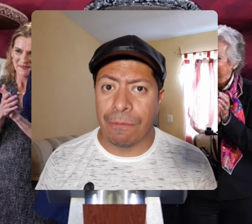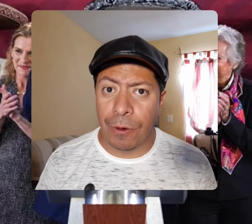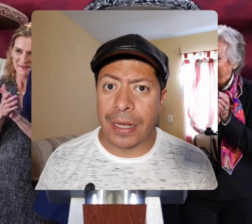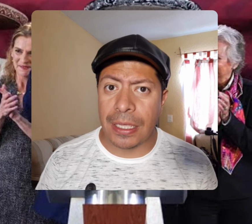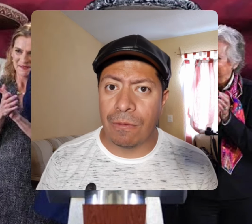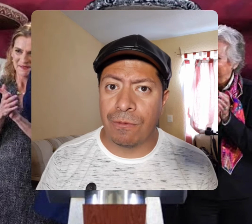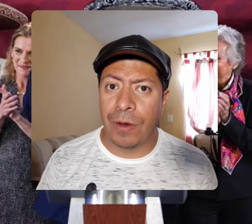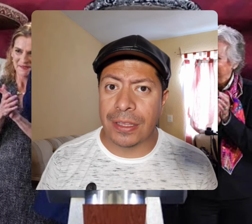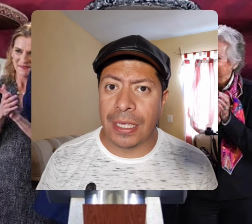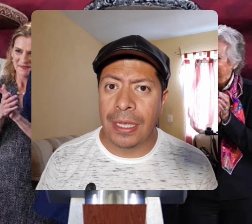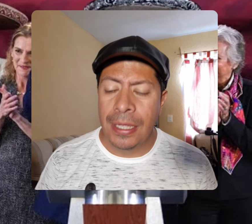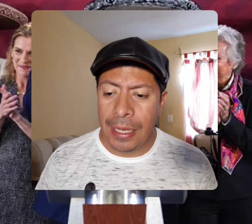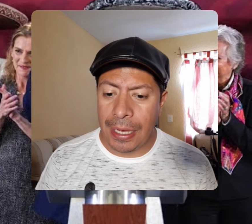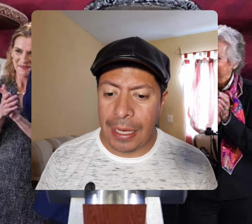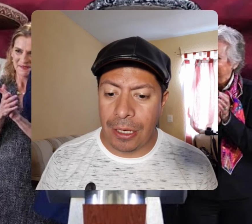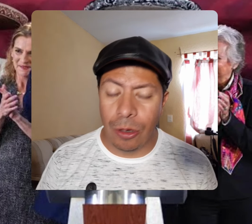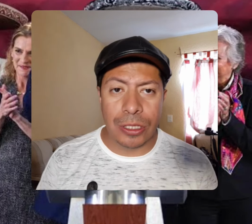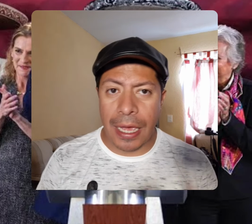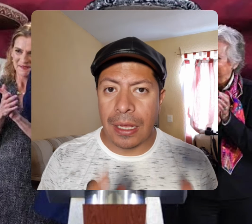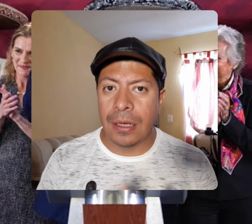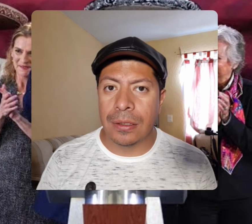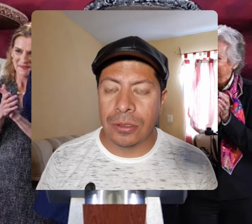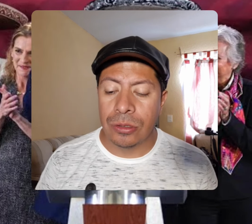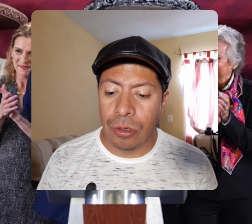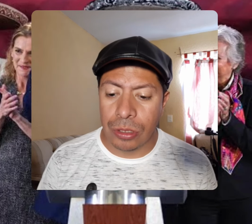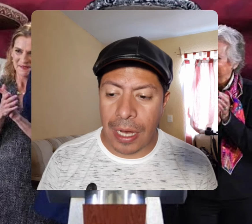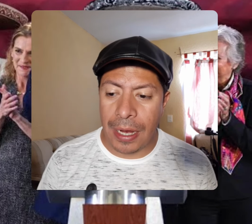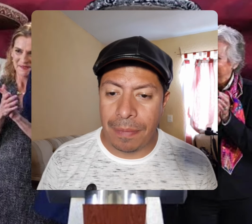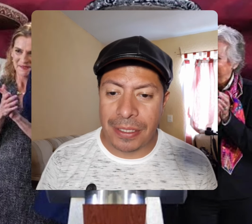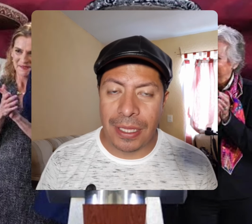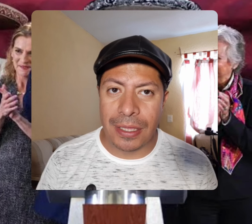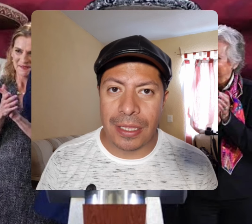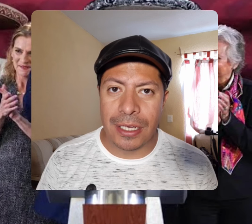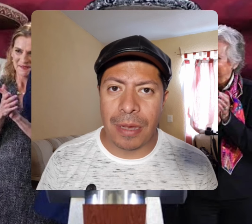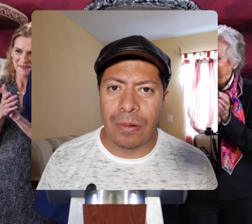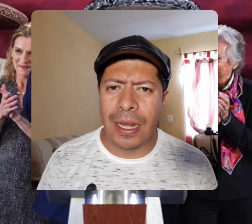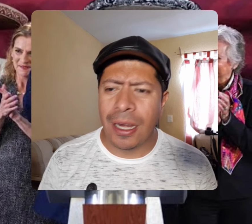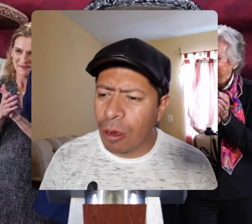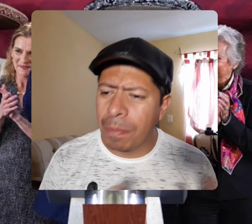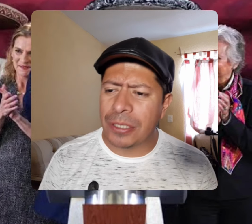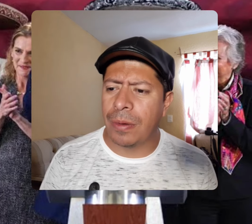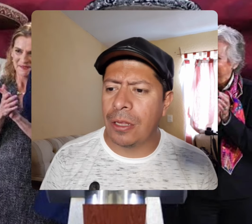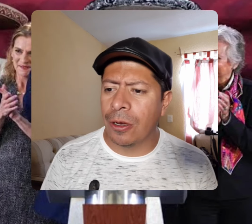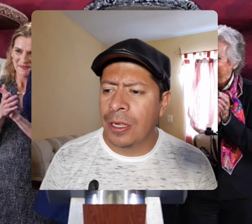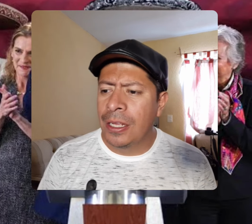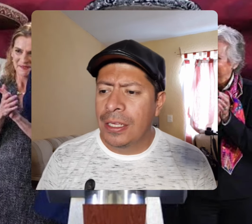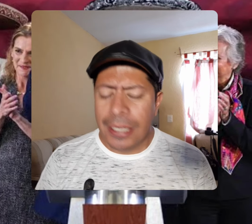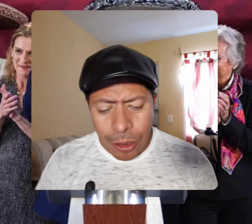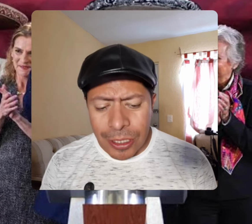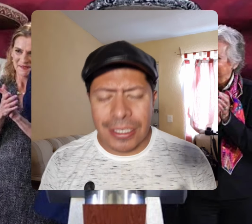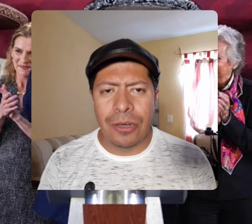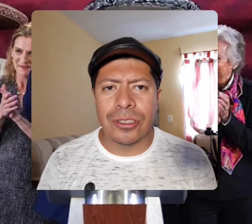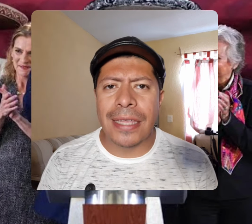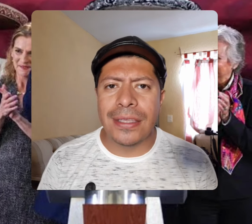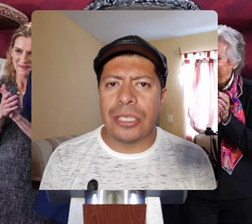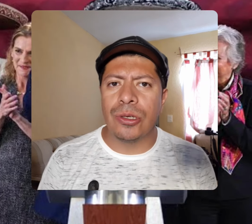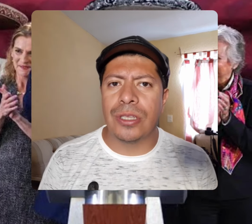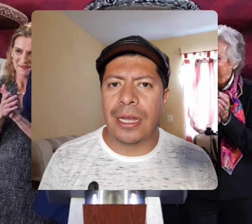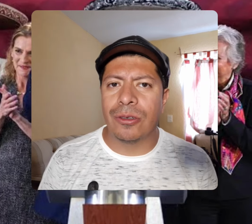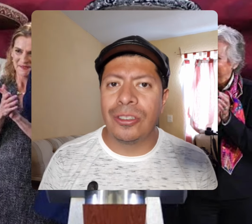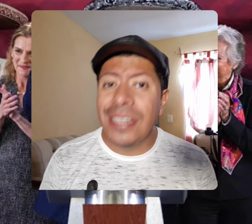da fuerte nota contra el presidente Andrés Manuel López Obrador. Cosas que no se